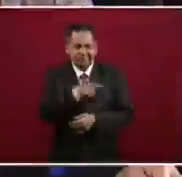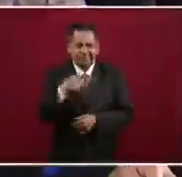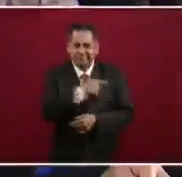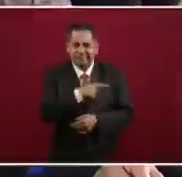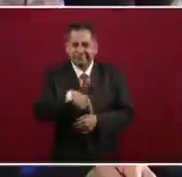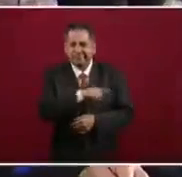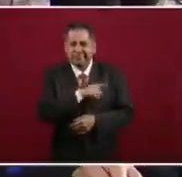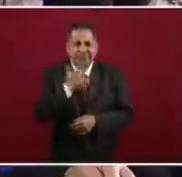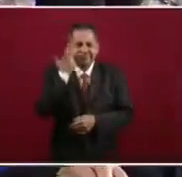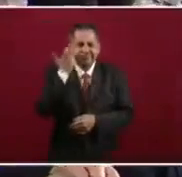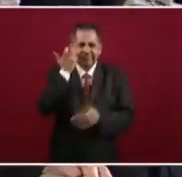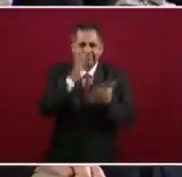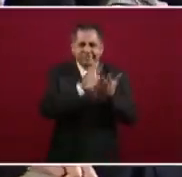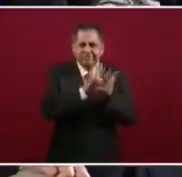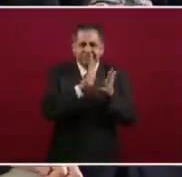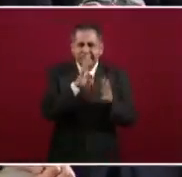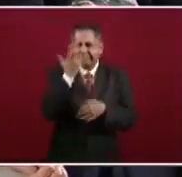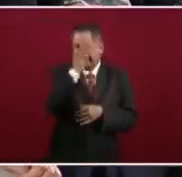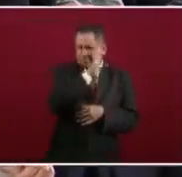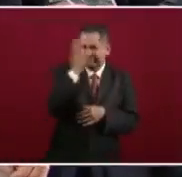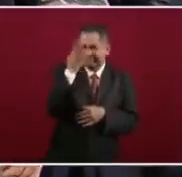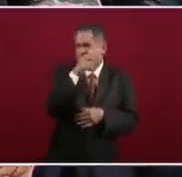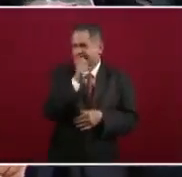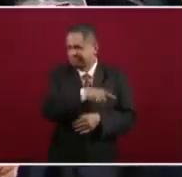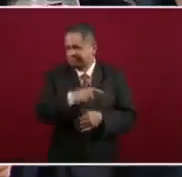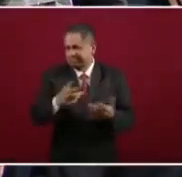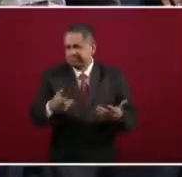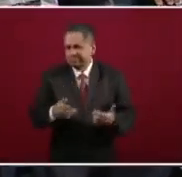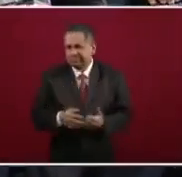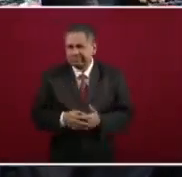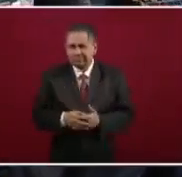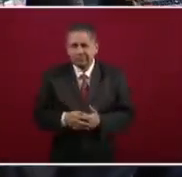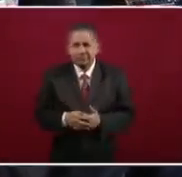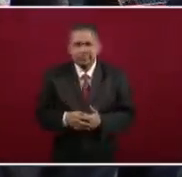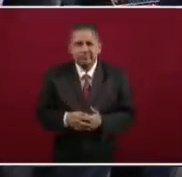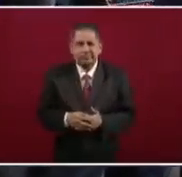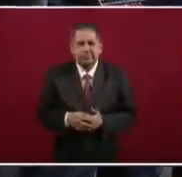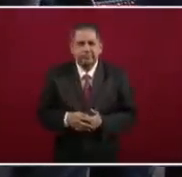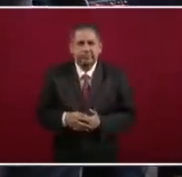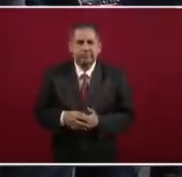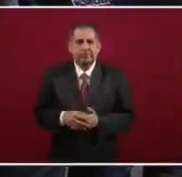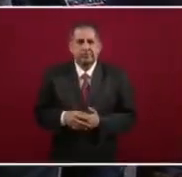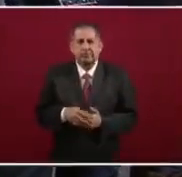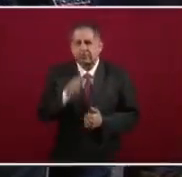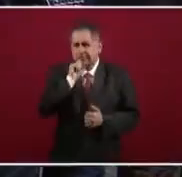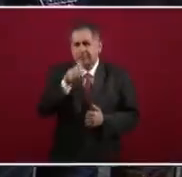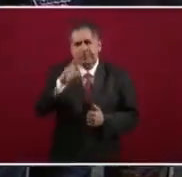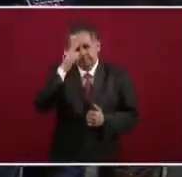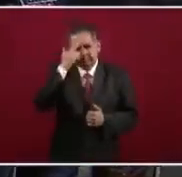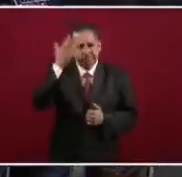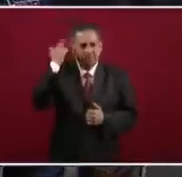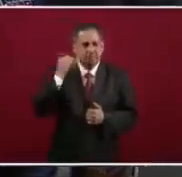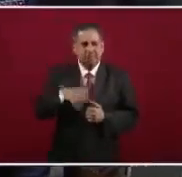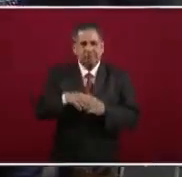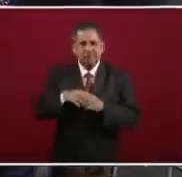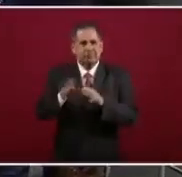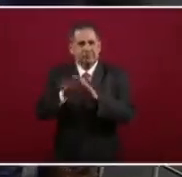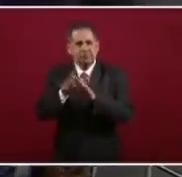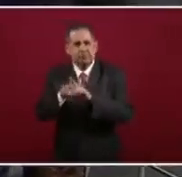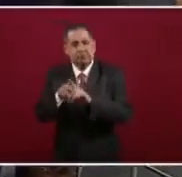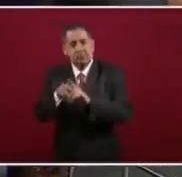porque así son es como aquello de que si les hartas